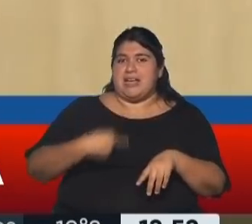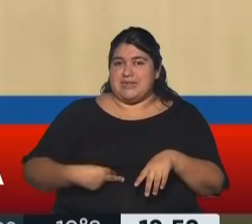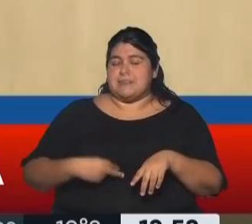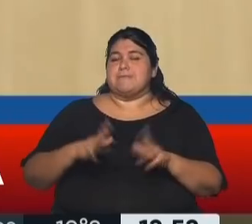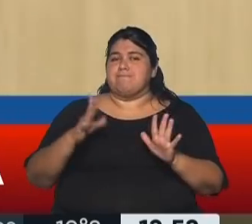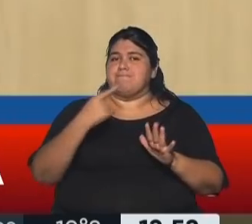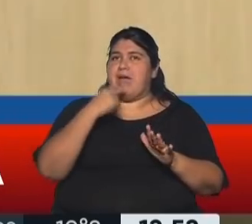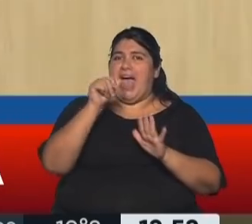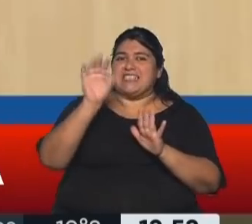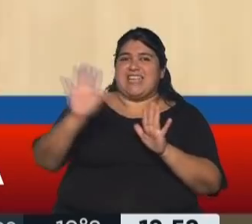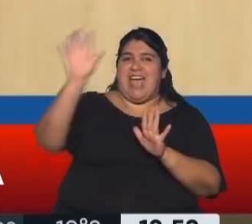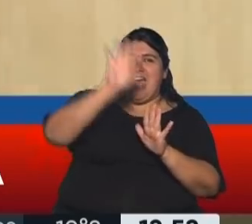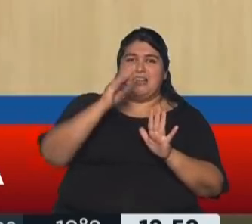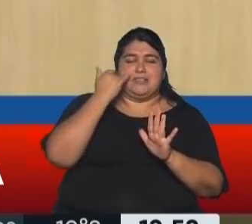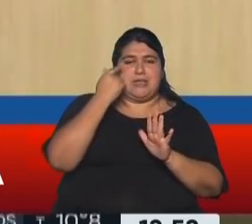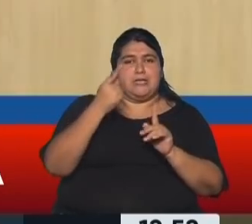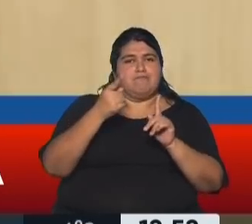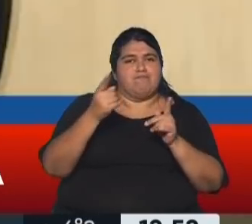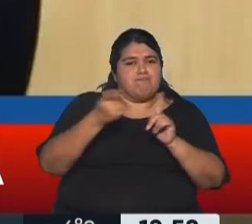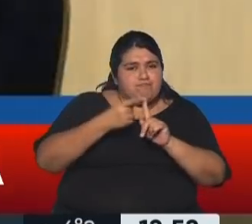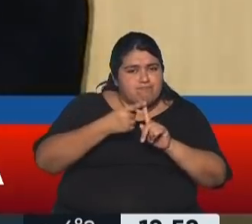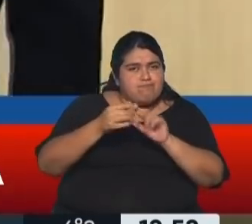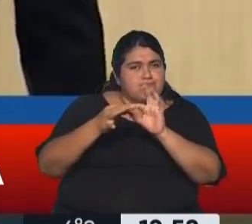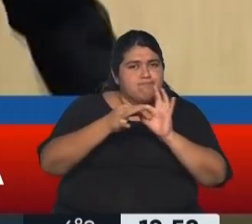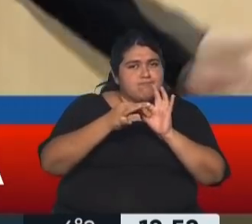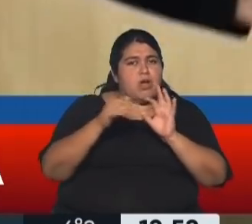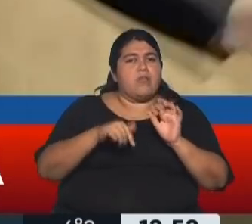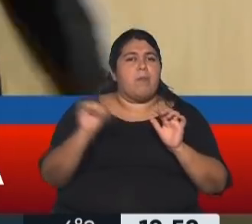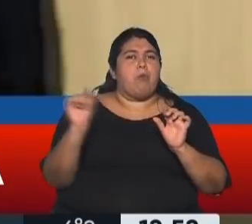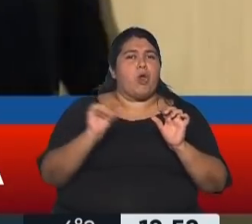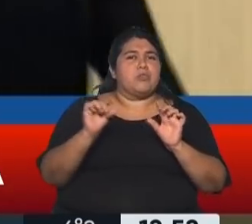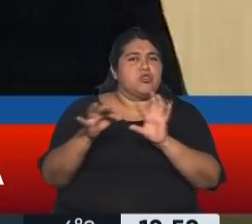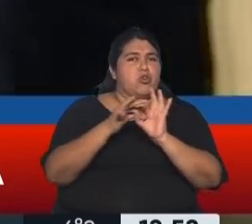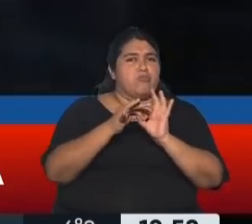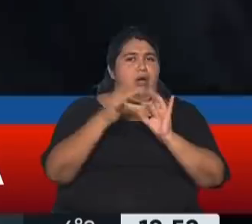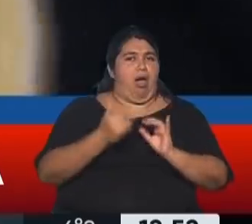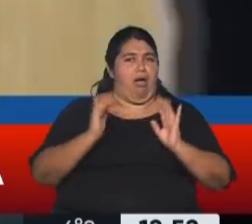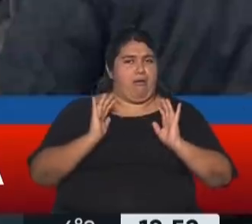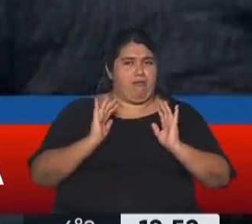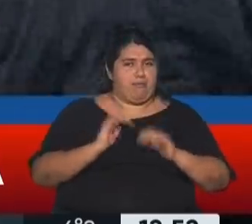una competencia ahora contenida por una alianza de circunstancias.